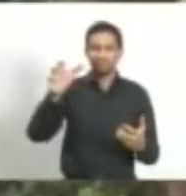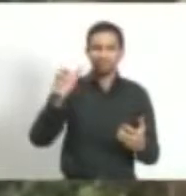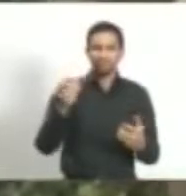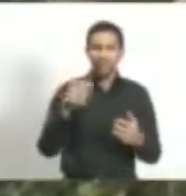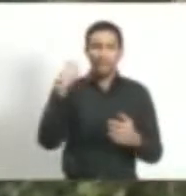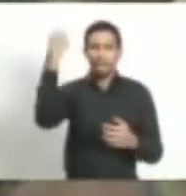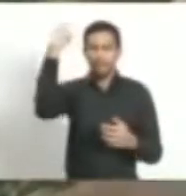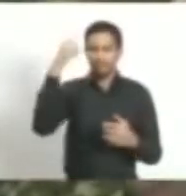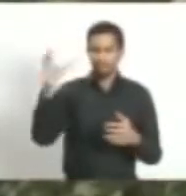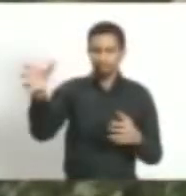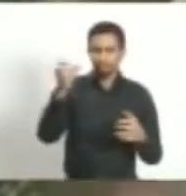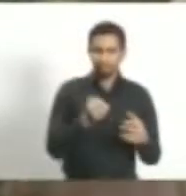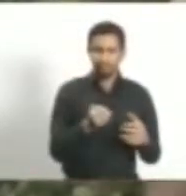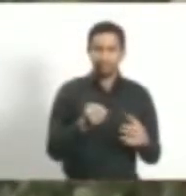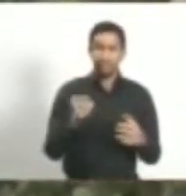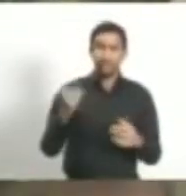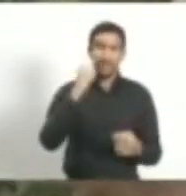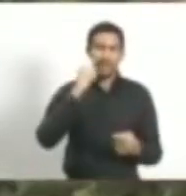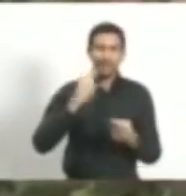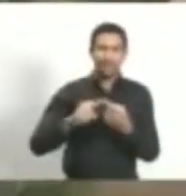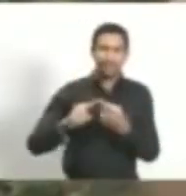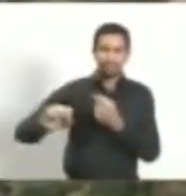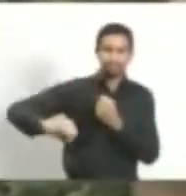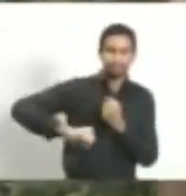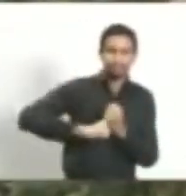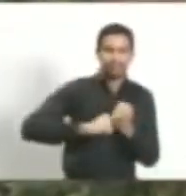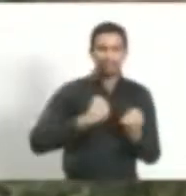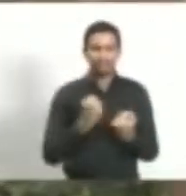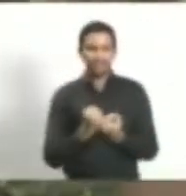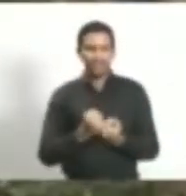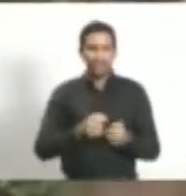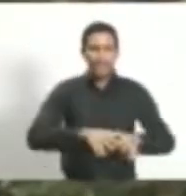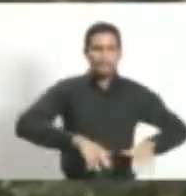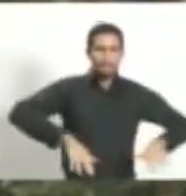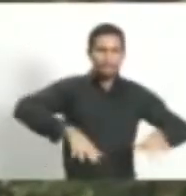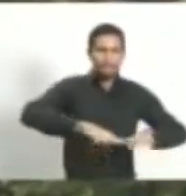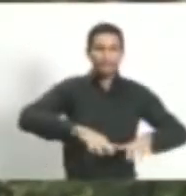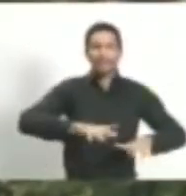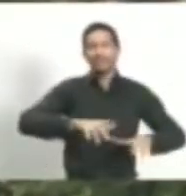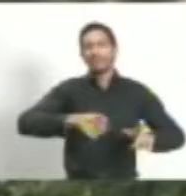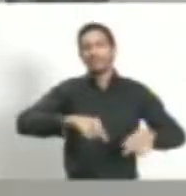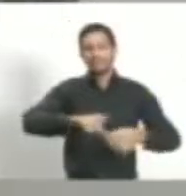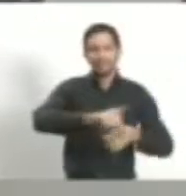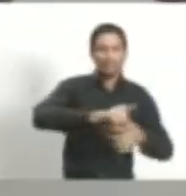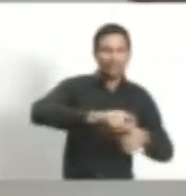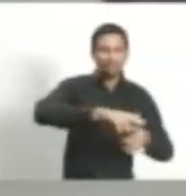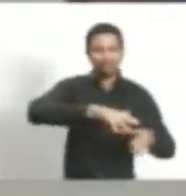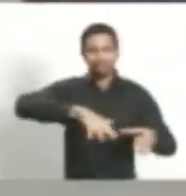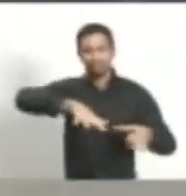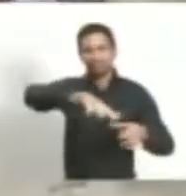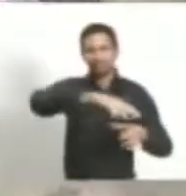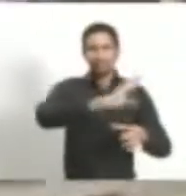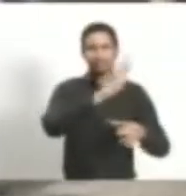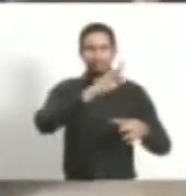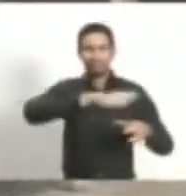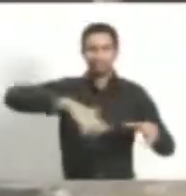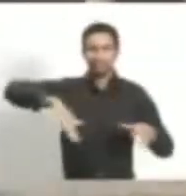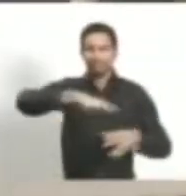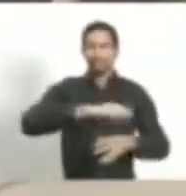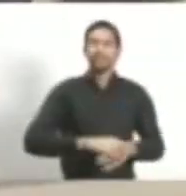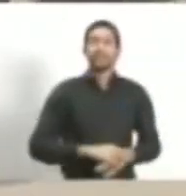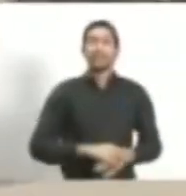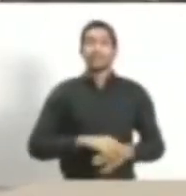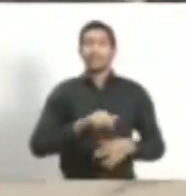sean favorables a los intereses que manejan de acuerdo al territorio o a la localidad donde se encuentren. Paralelo a esas denuncias,